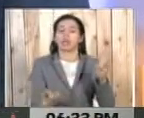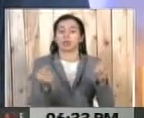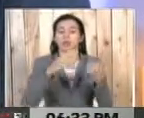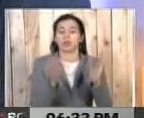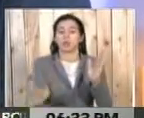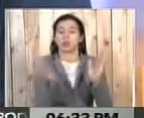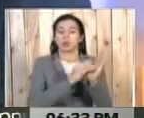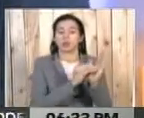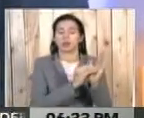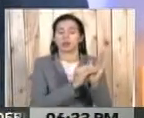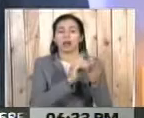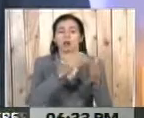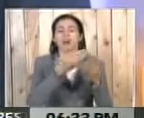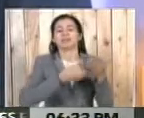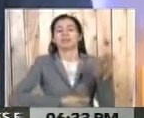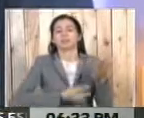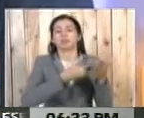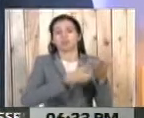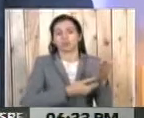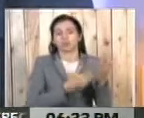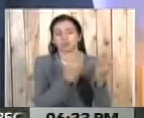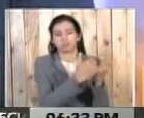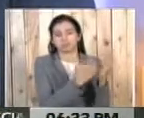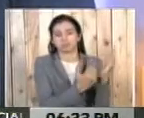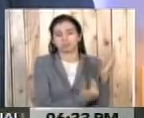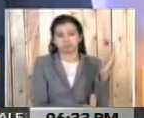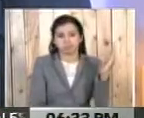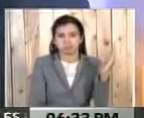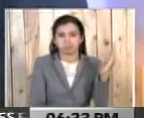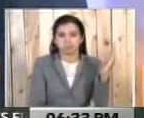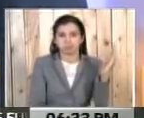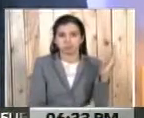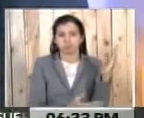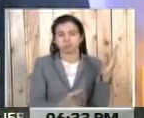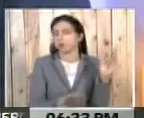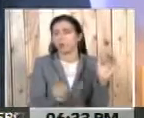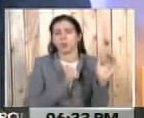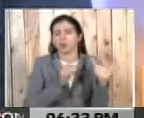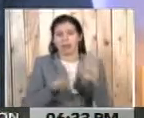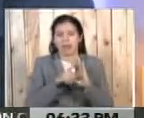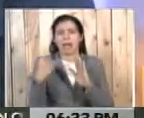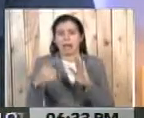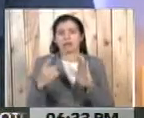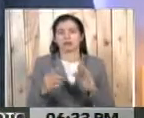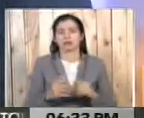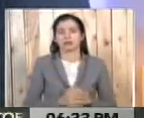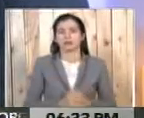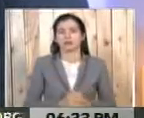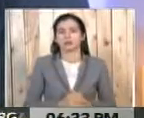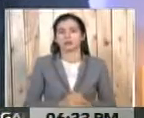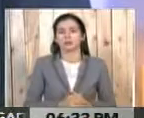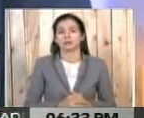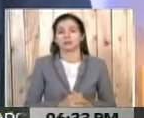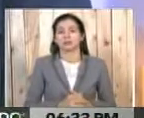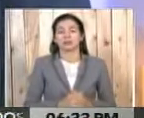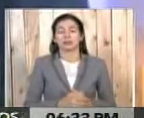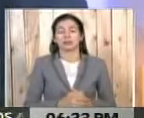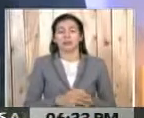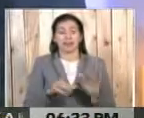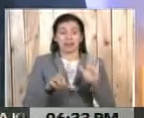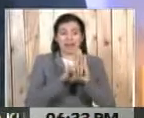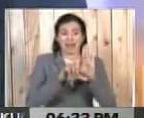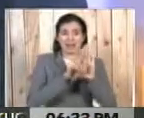de disposiciones transitorias, es un instrumento que tiene cualquier ley. Prácticamente gran parte del contenido de la ley lo